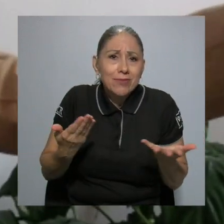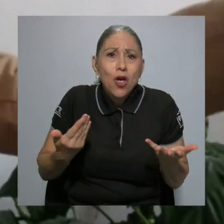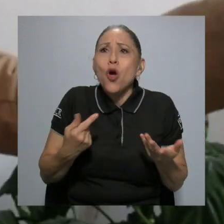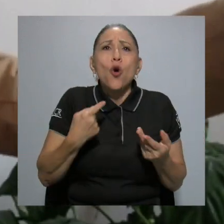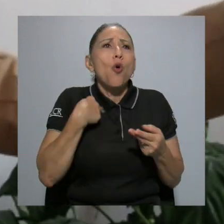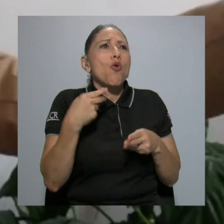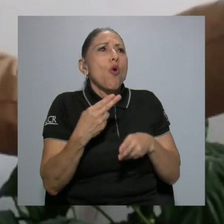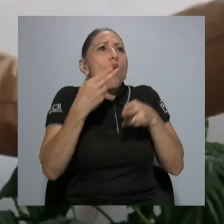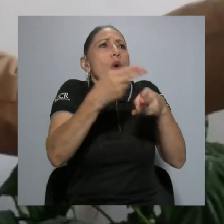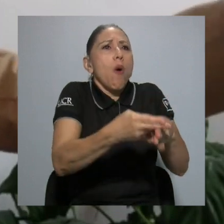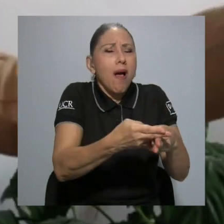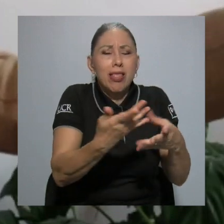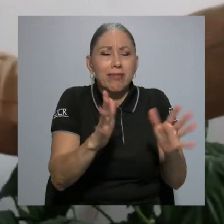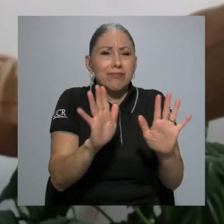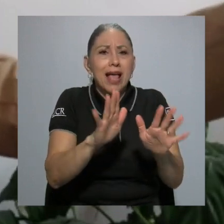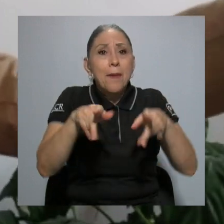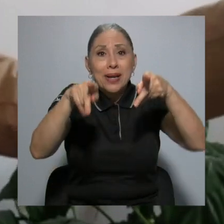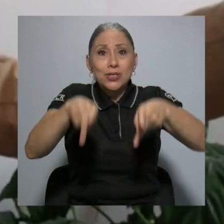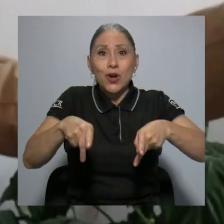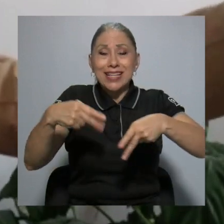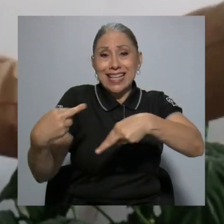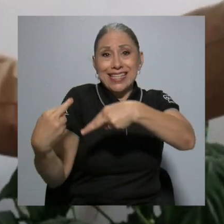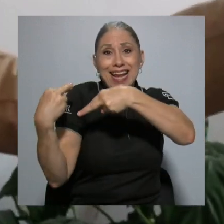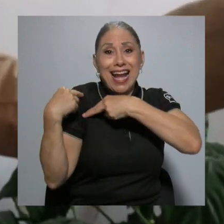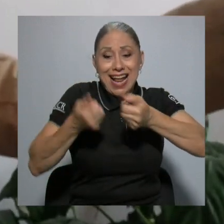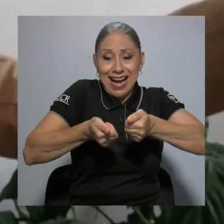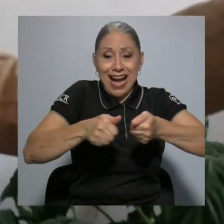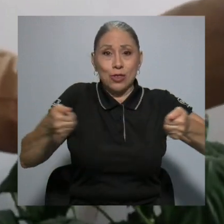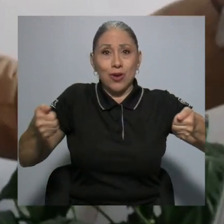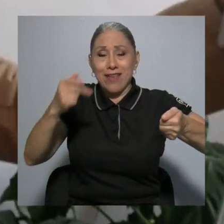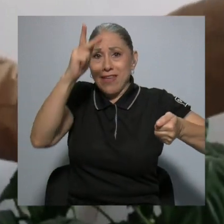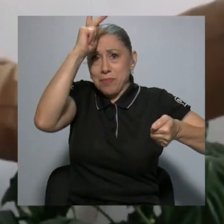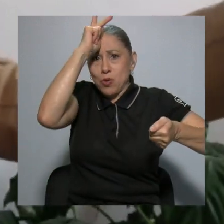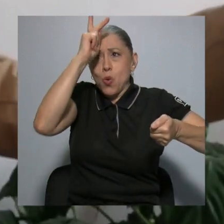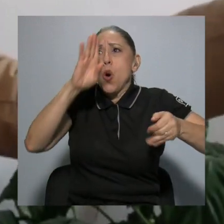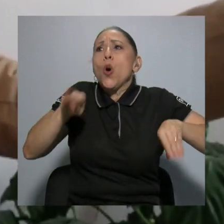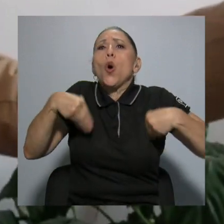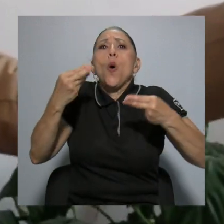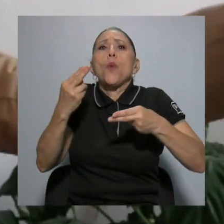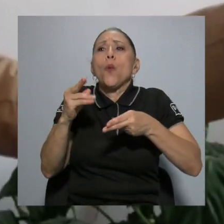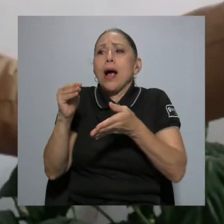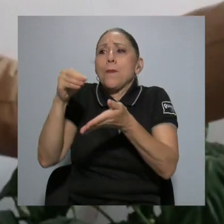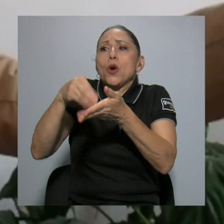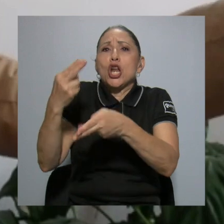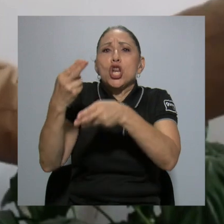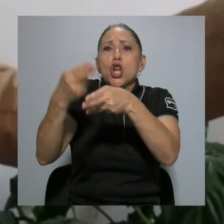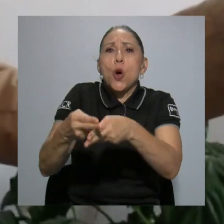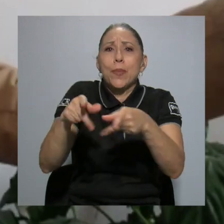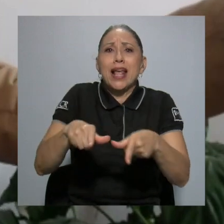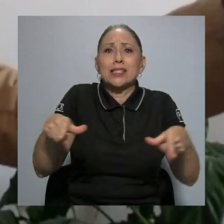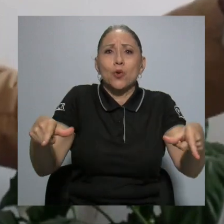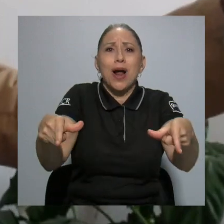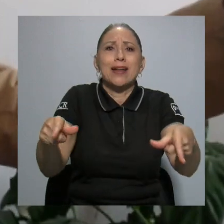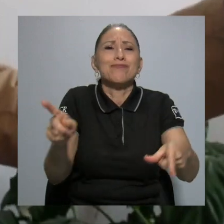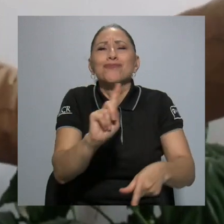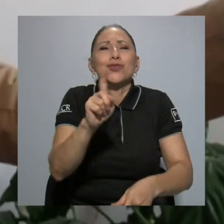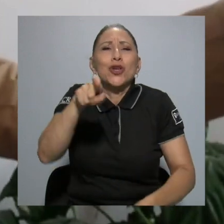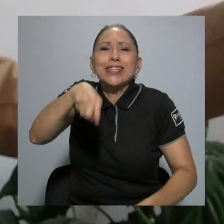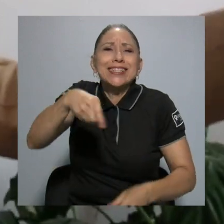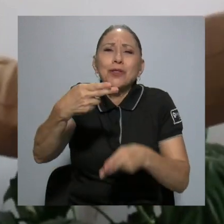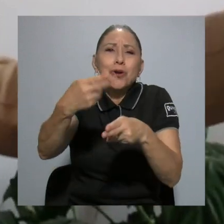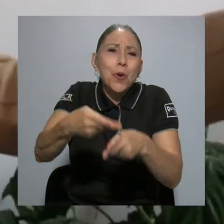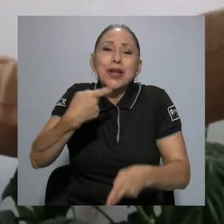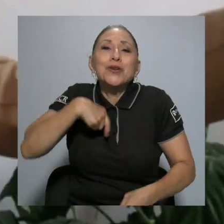los que se encargan de la cartografía del Perú le pongan nombre a este sitio. No necesito el nombre, lo que necesito es la edad de la